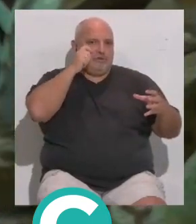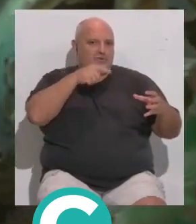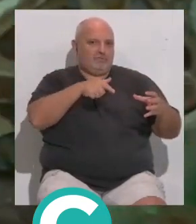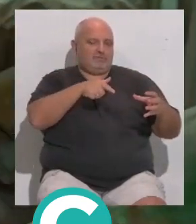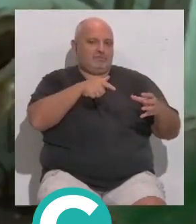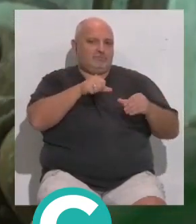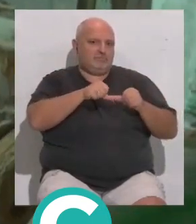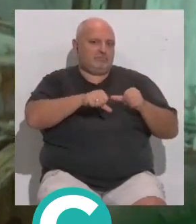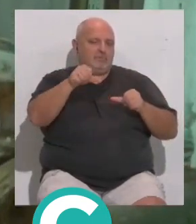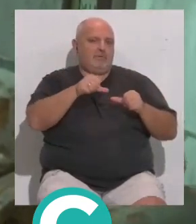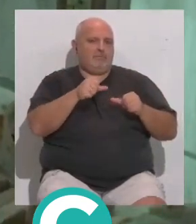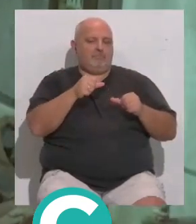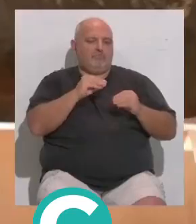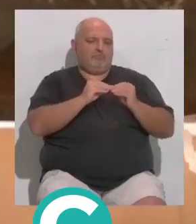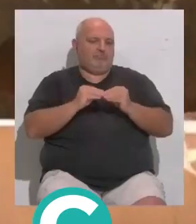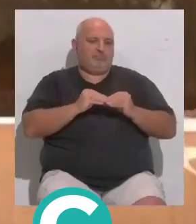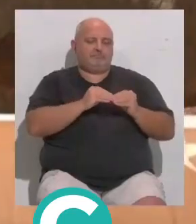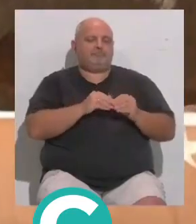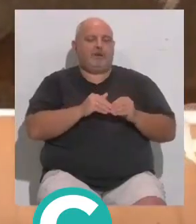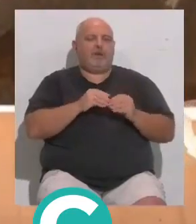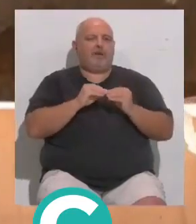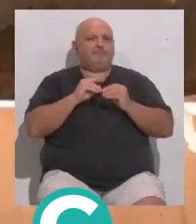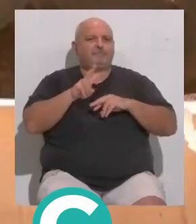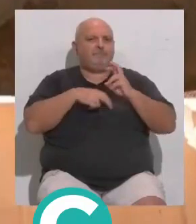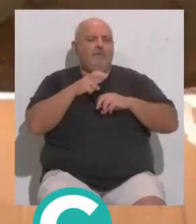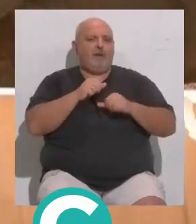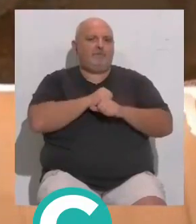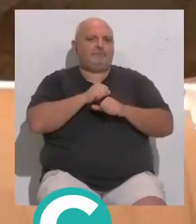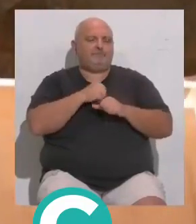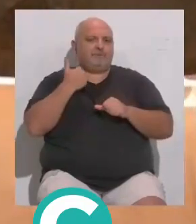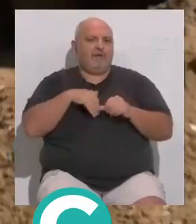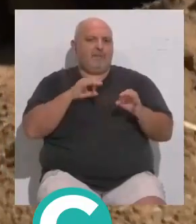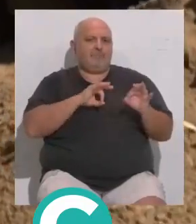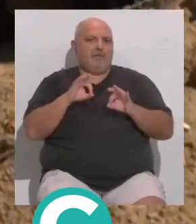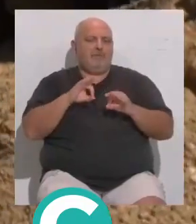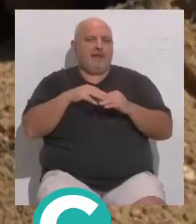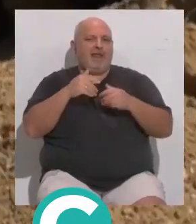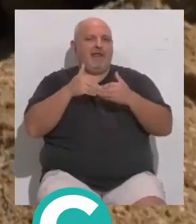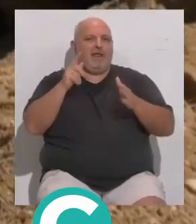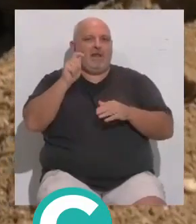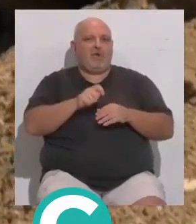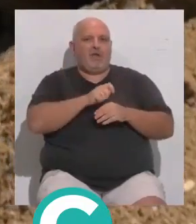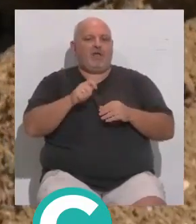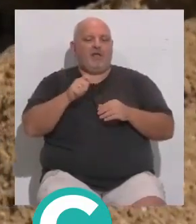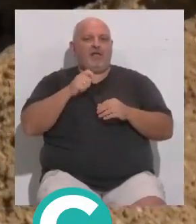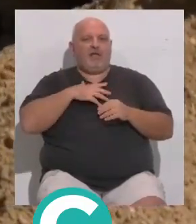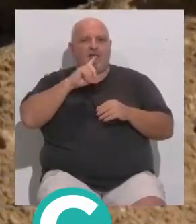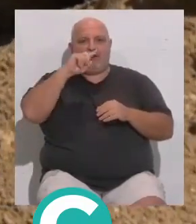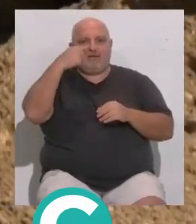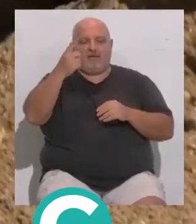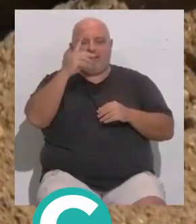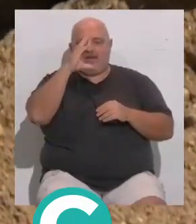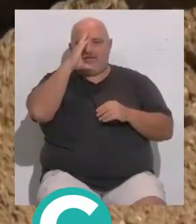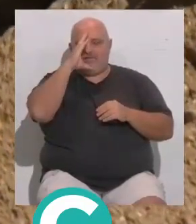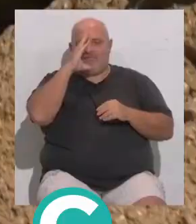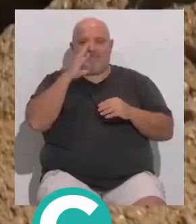la vamos a poner aquí un poquito restaurada. Una restauración que esperan poder tener a punto para su inauguración el próximo carnaval en el